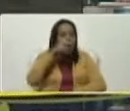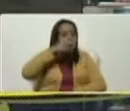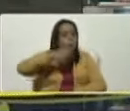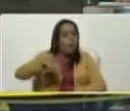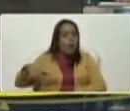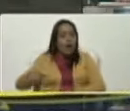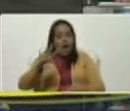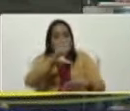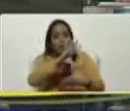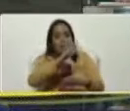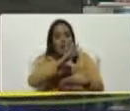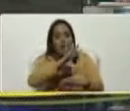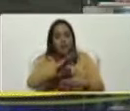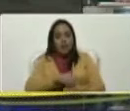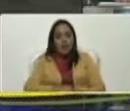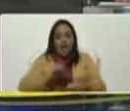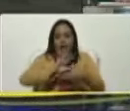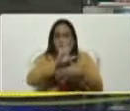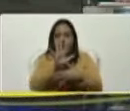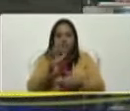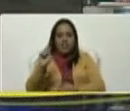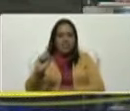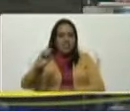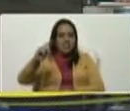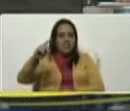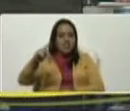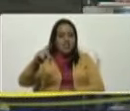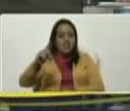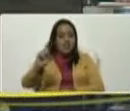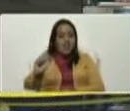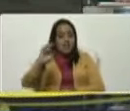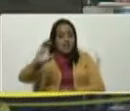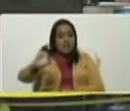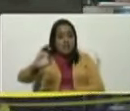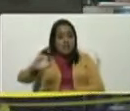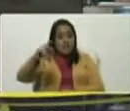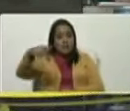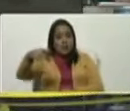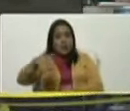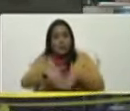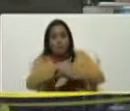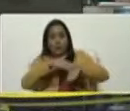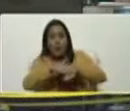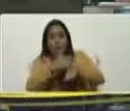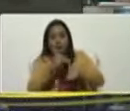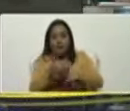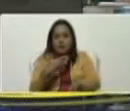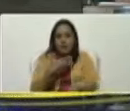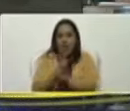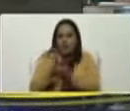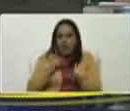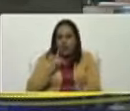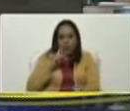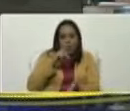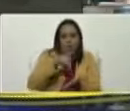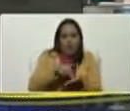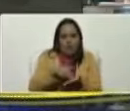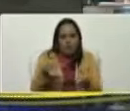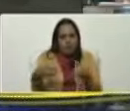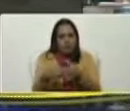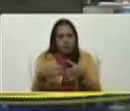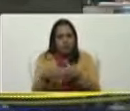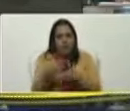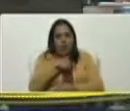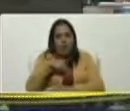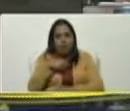Nuestra América, ALBA, TNCP. Perdonen que he llegado un poco tarde. Estamos